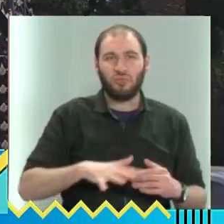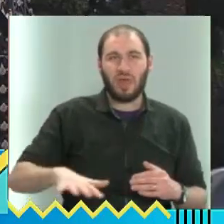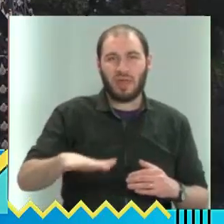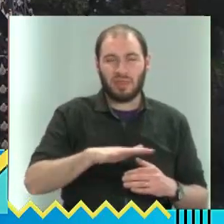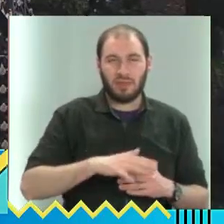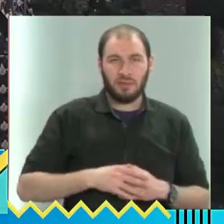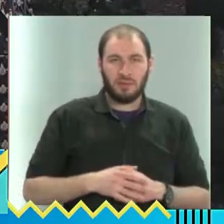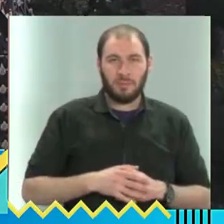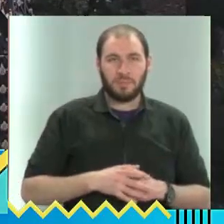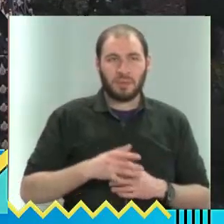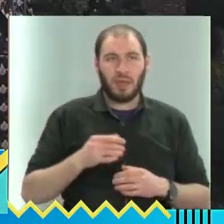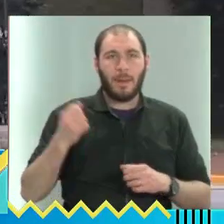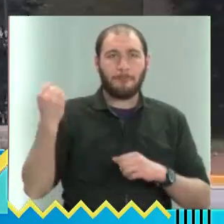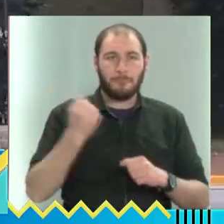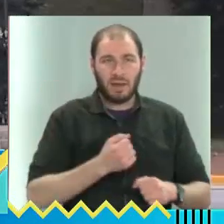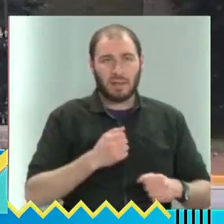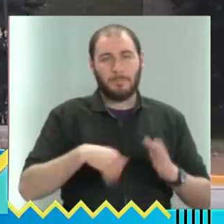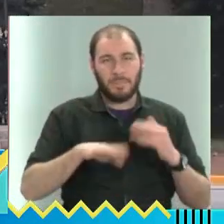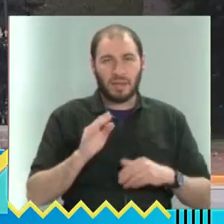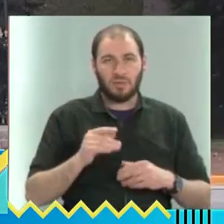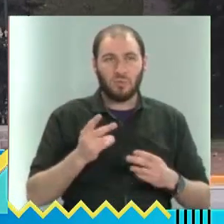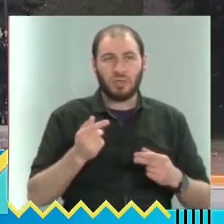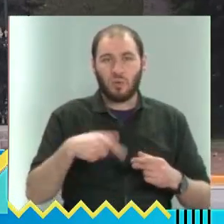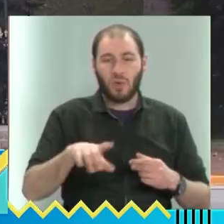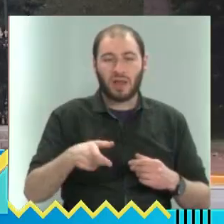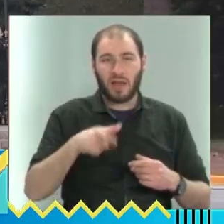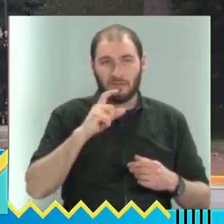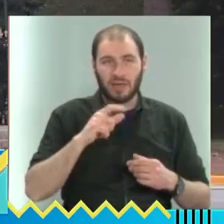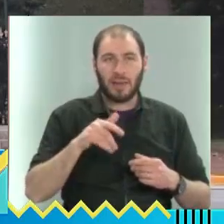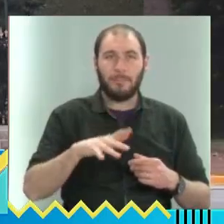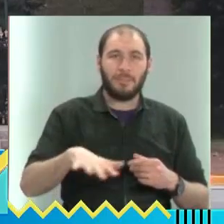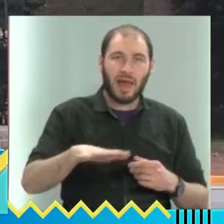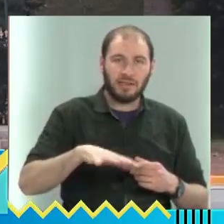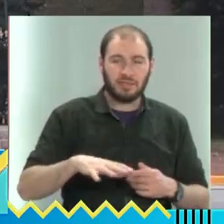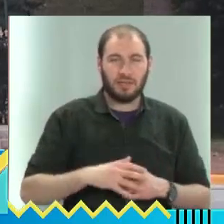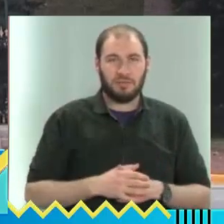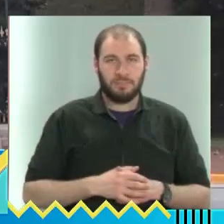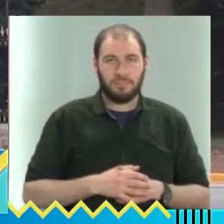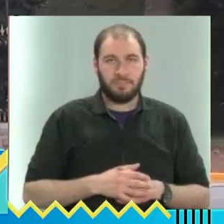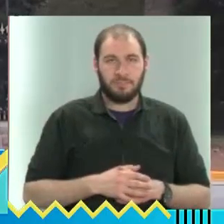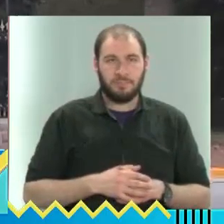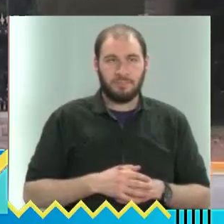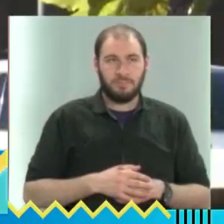donde hay más parques, usan mucho los cafés, la plaza, entonces